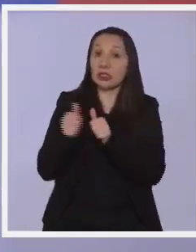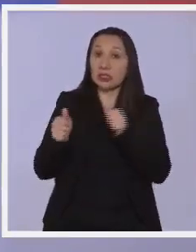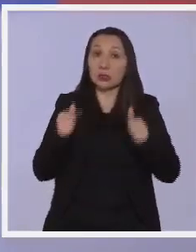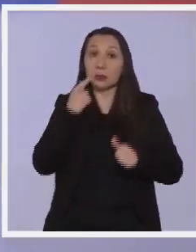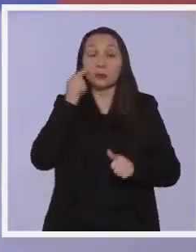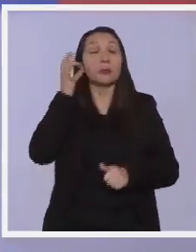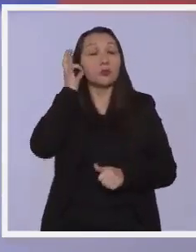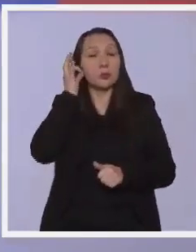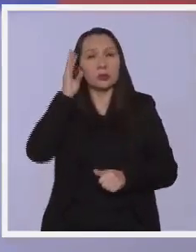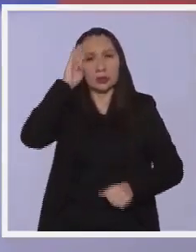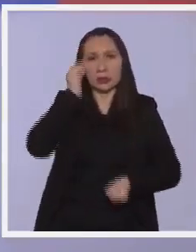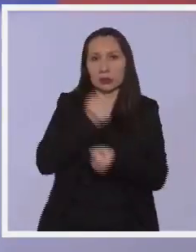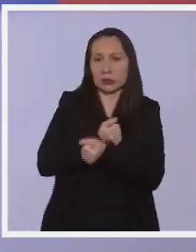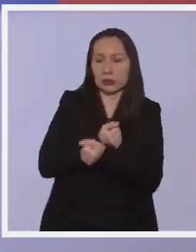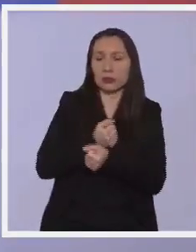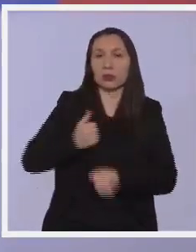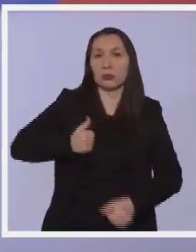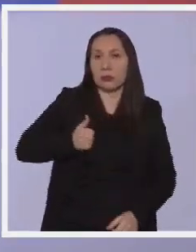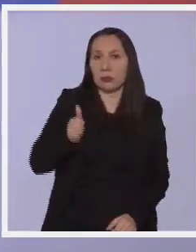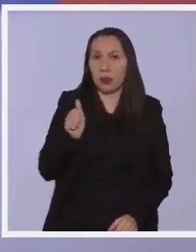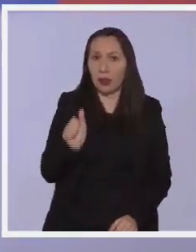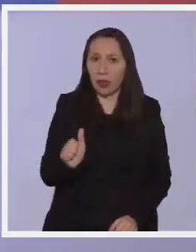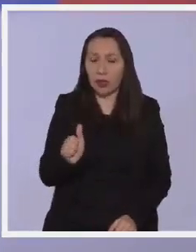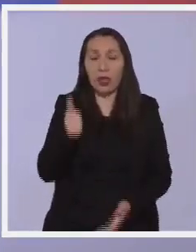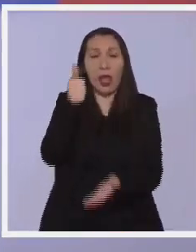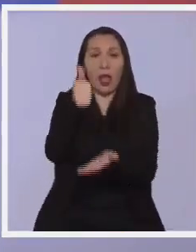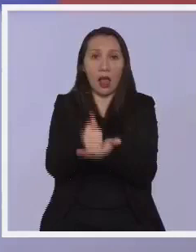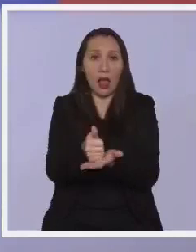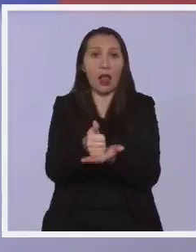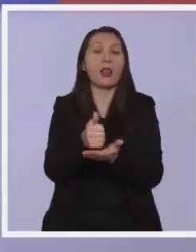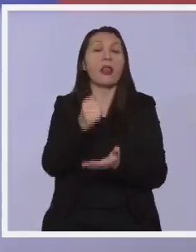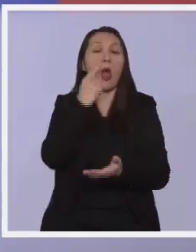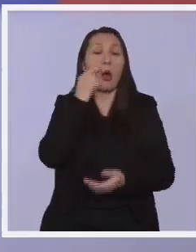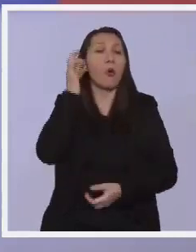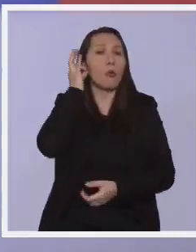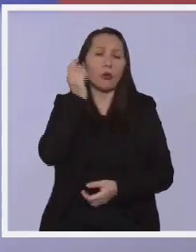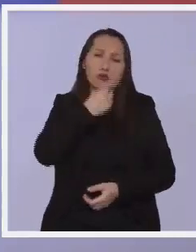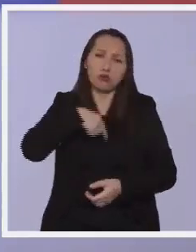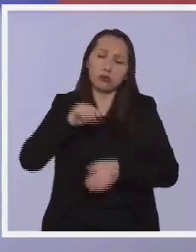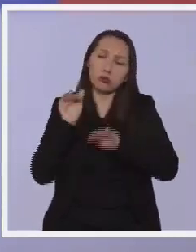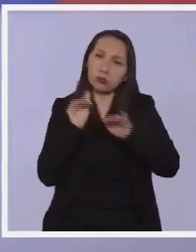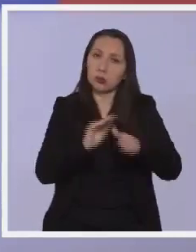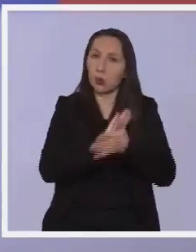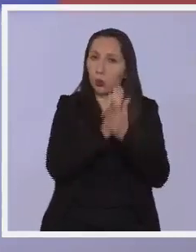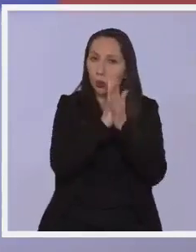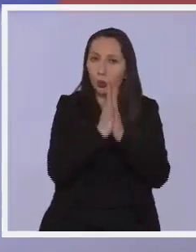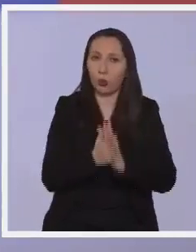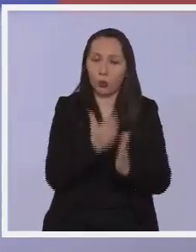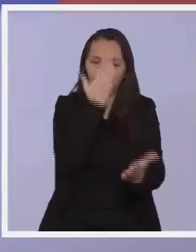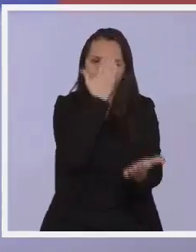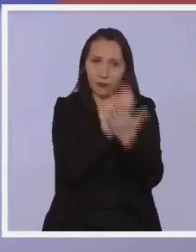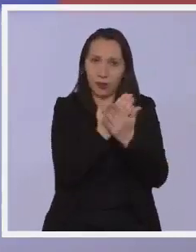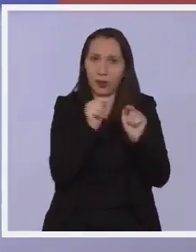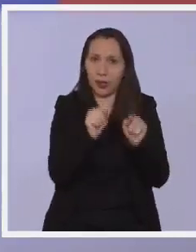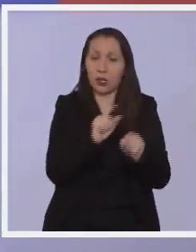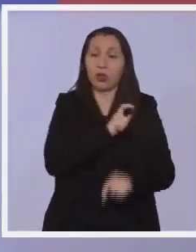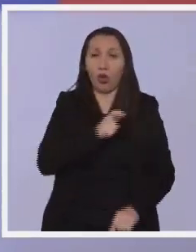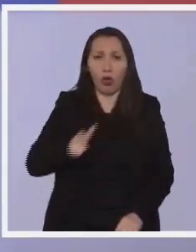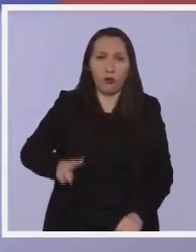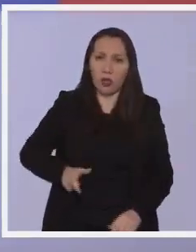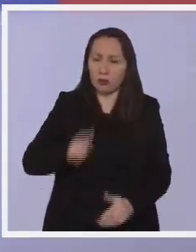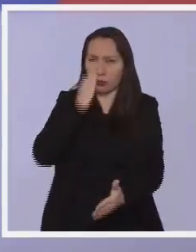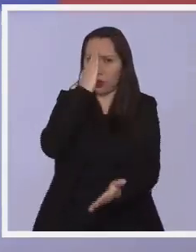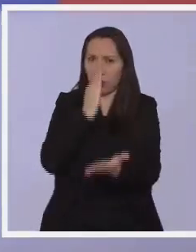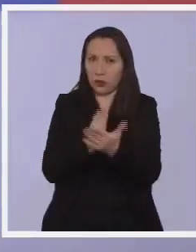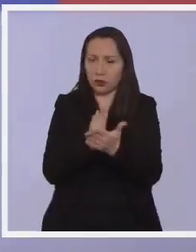dirigentes sociales, a las policías, PDI, carabineros, a los alcaldes y alcaldesas, cuentan con todo nuestro apoyo para enfrentar esto. Como gobierno estamos